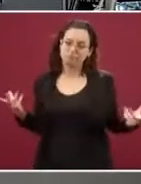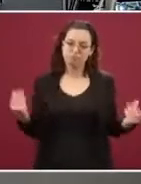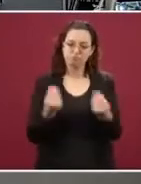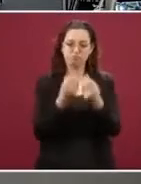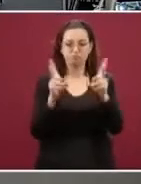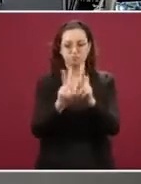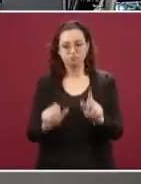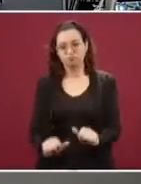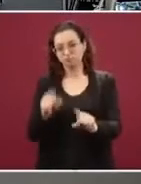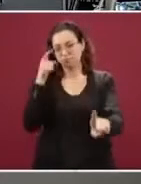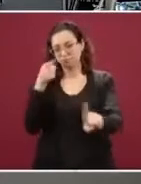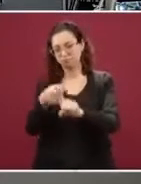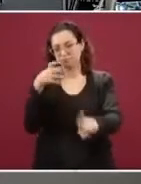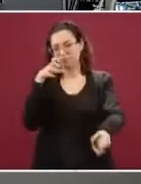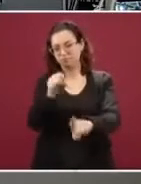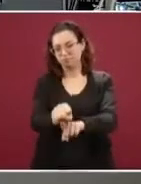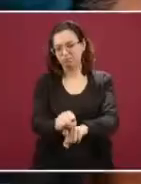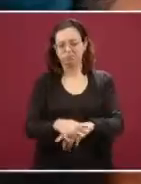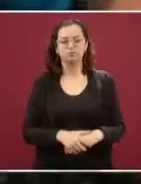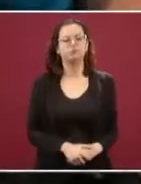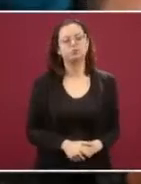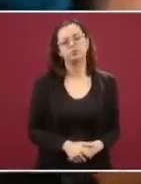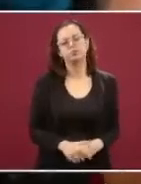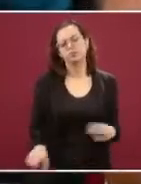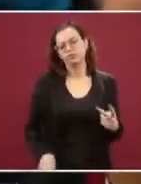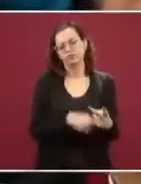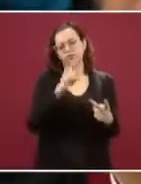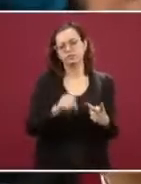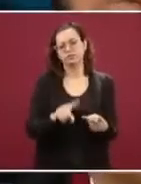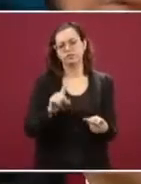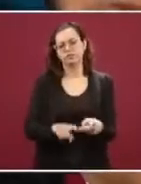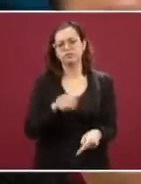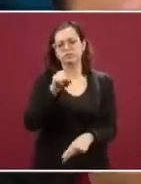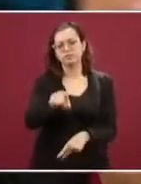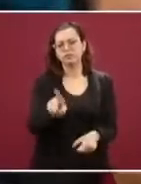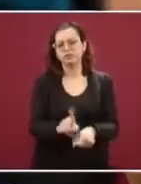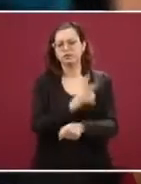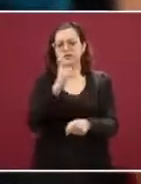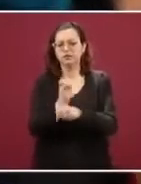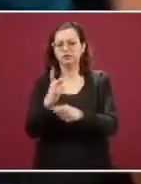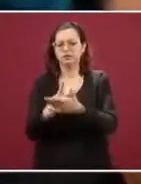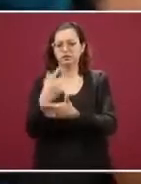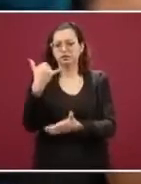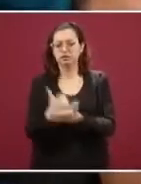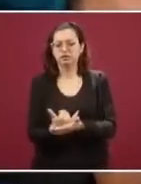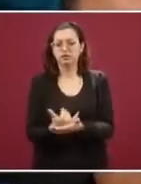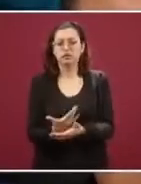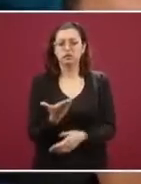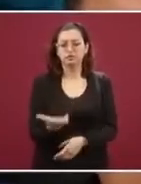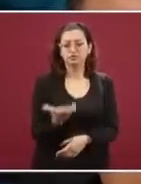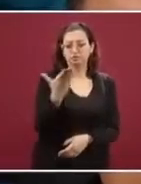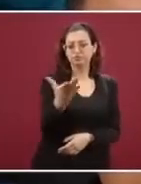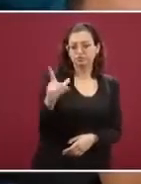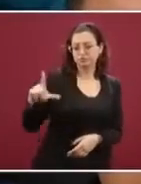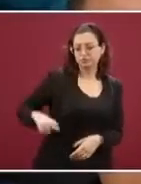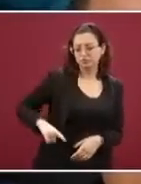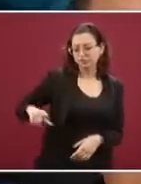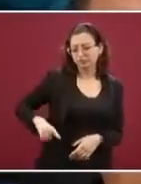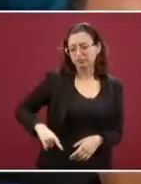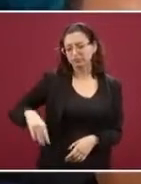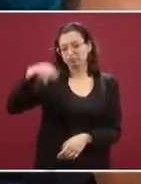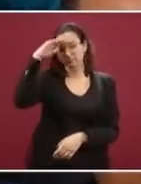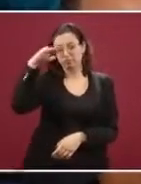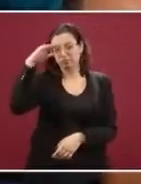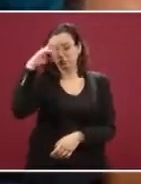Un segundo tema, el periódico hoy publica un anteproyecto en el que se dice que su gobierno planea acortar a